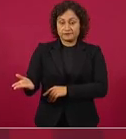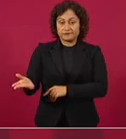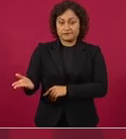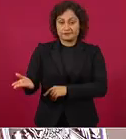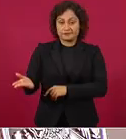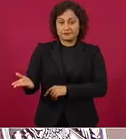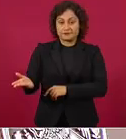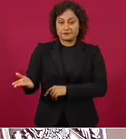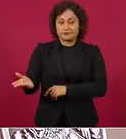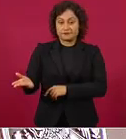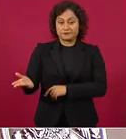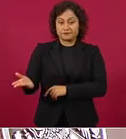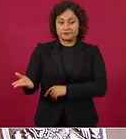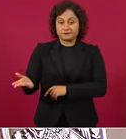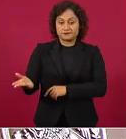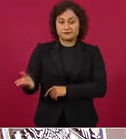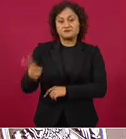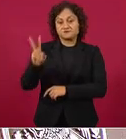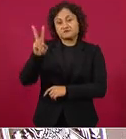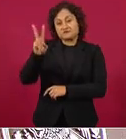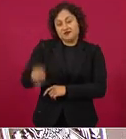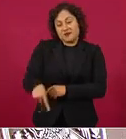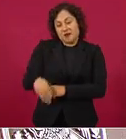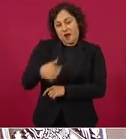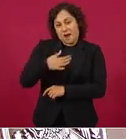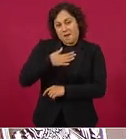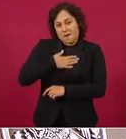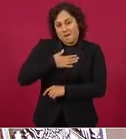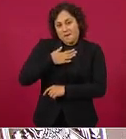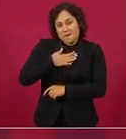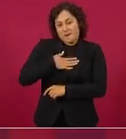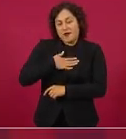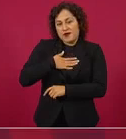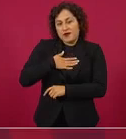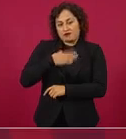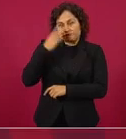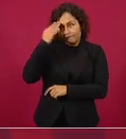con un enfoque autocrítico, le decía